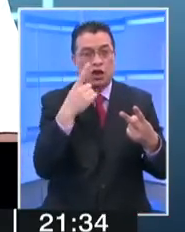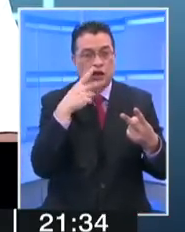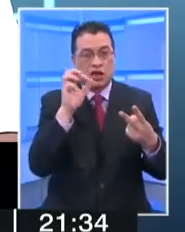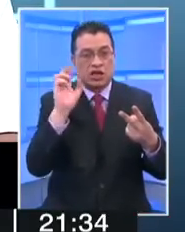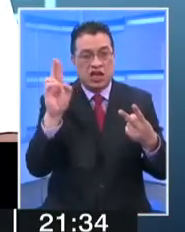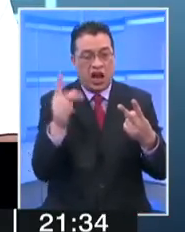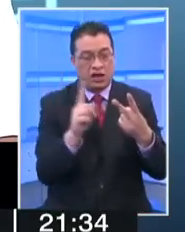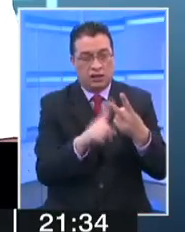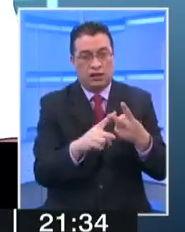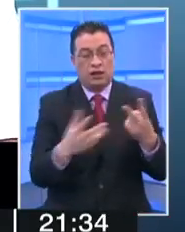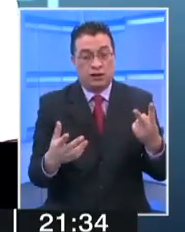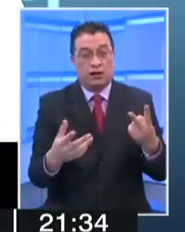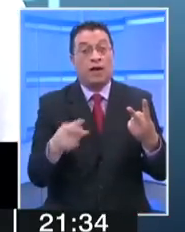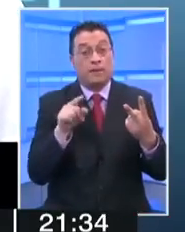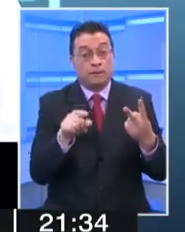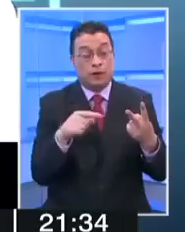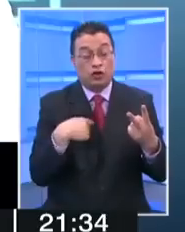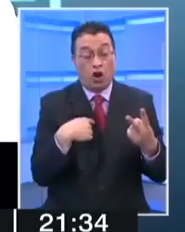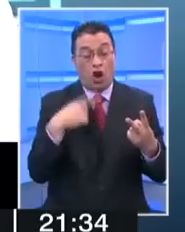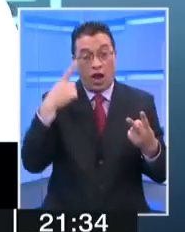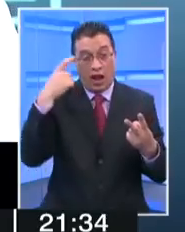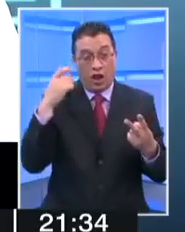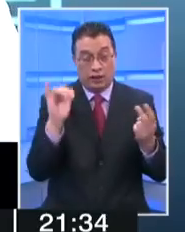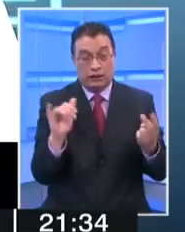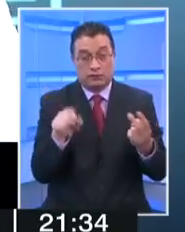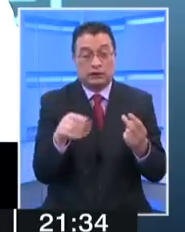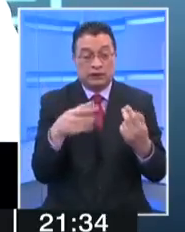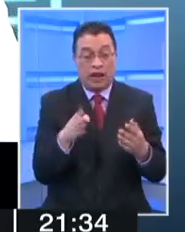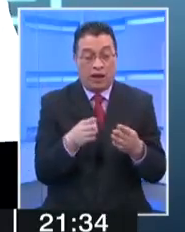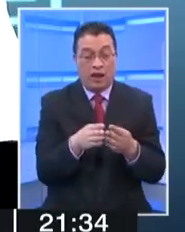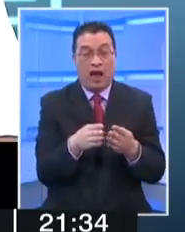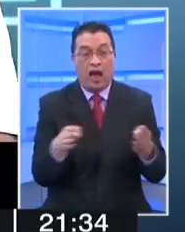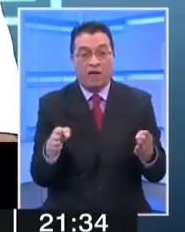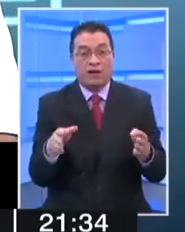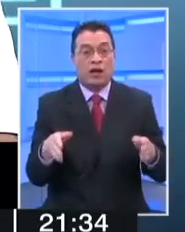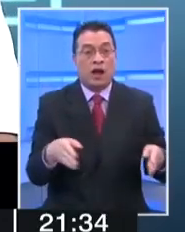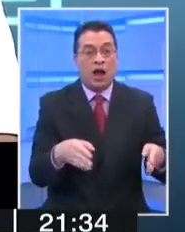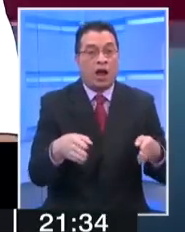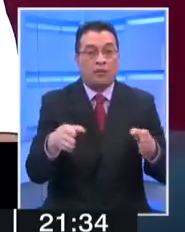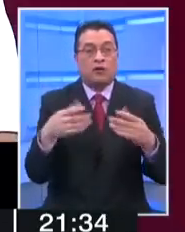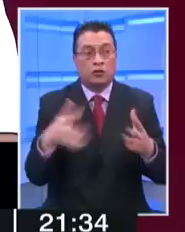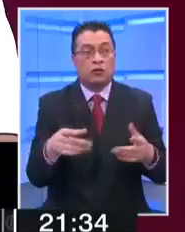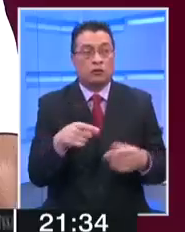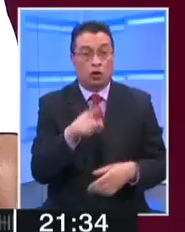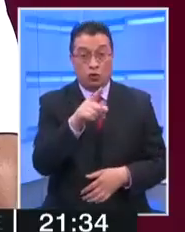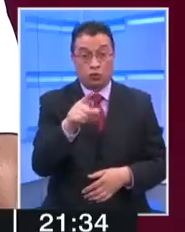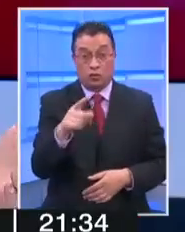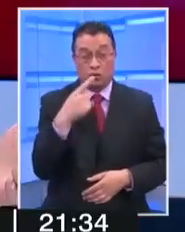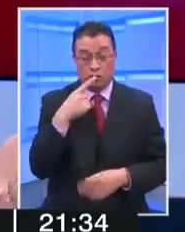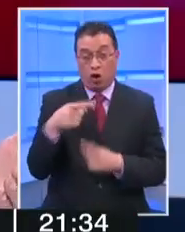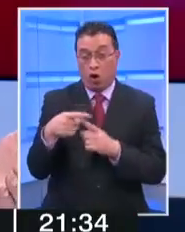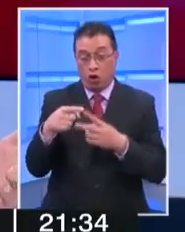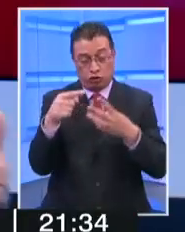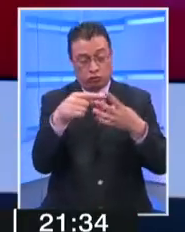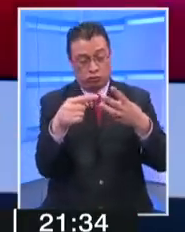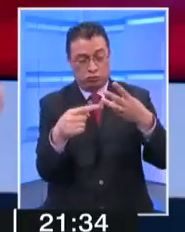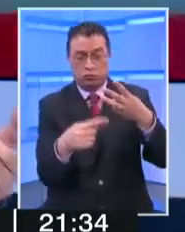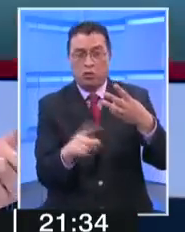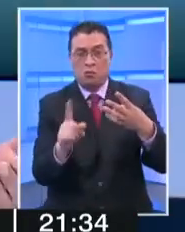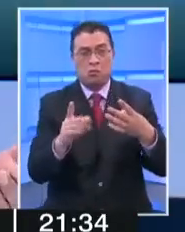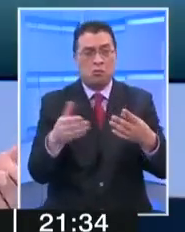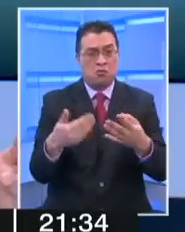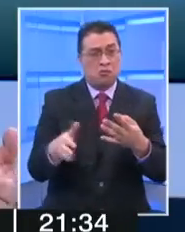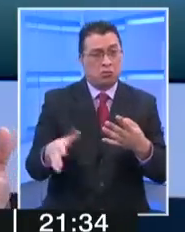agu yo creo que bueno eso ya se abre camino Pero eso significa que usted descarta el resto de los candidatos con